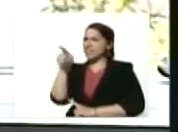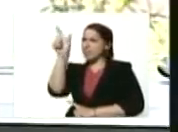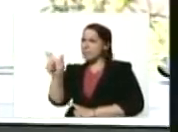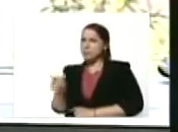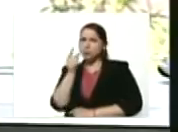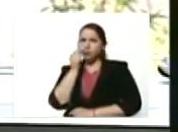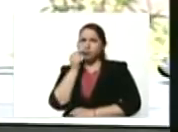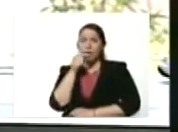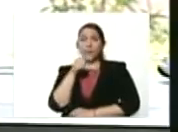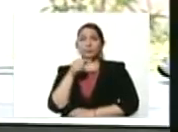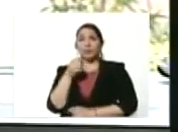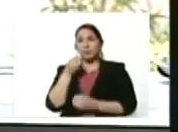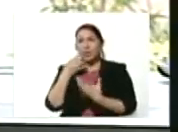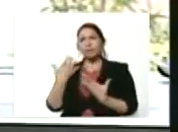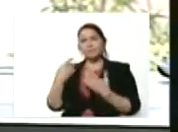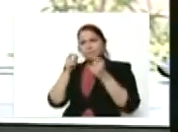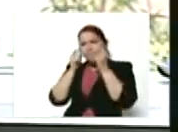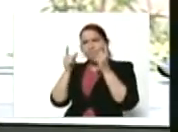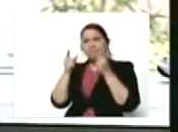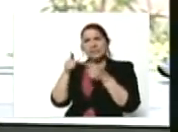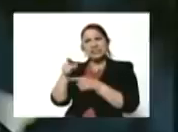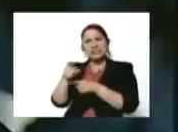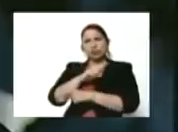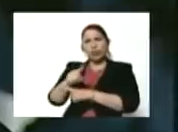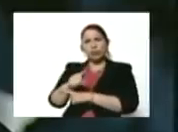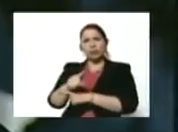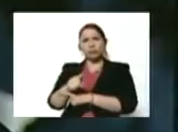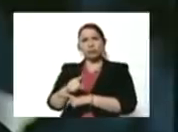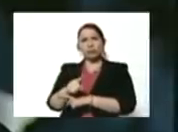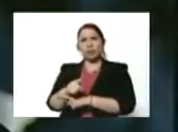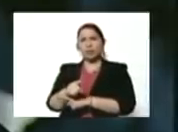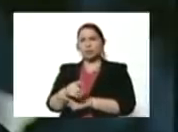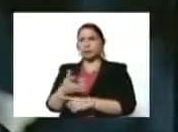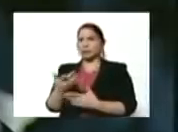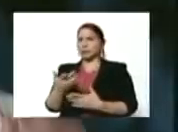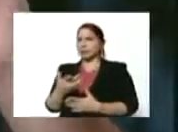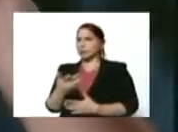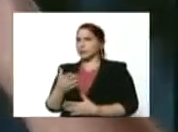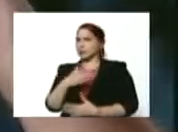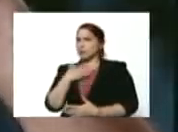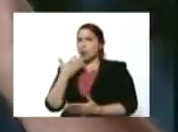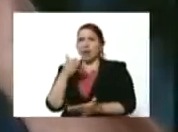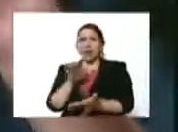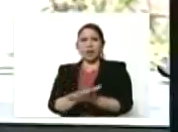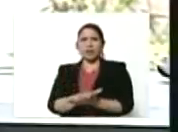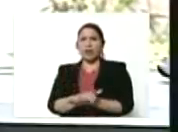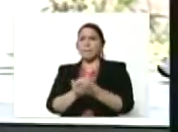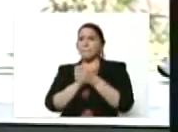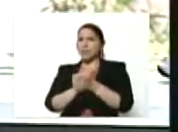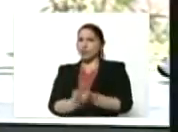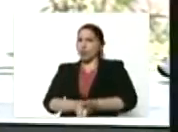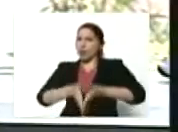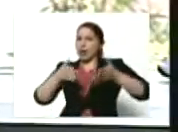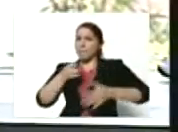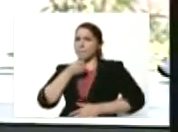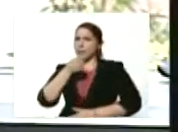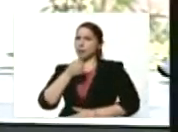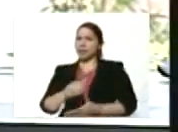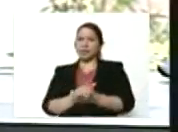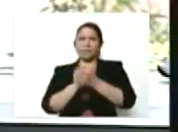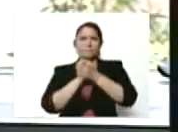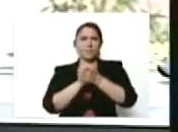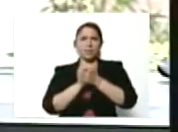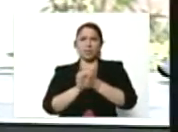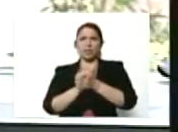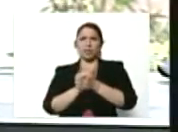este es un personaje que a era... A mí me llamó mucho la atención esa denuncia. Él era policía. El asesino de Ricardo Durán, sí. Gran compañero, gran periodista, gran amigo,